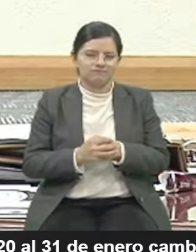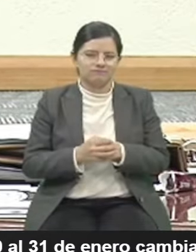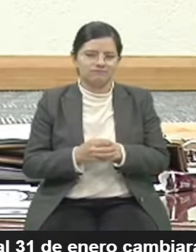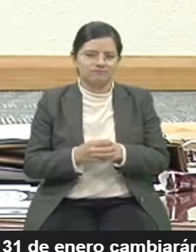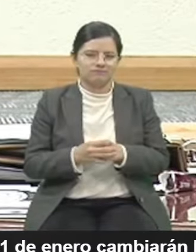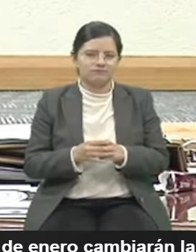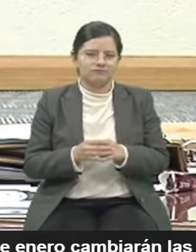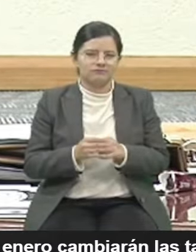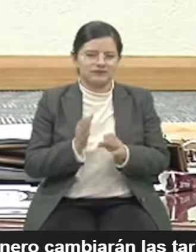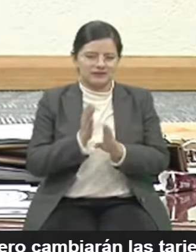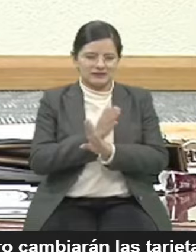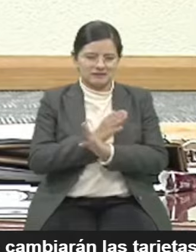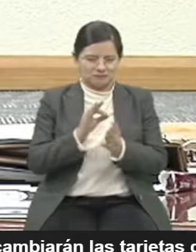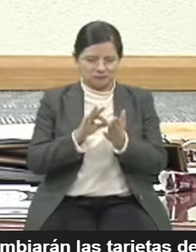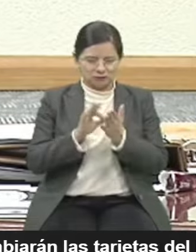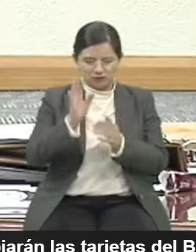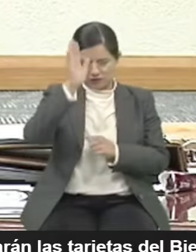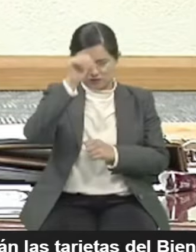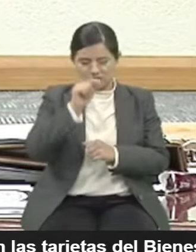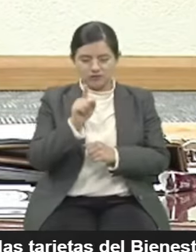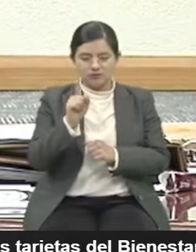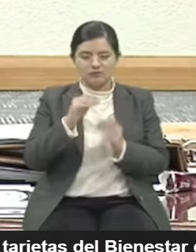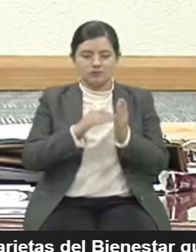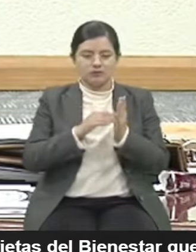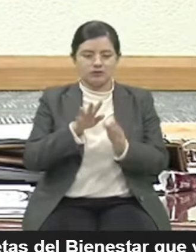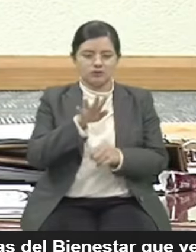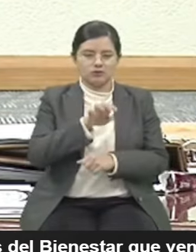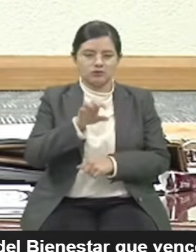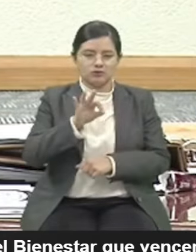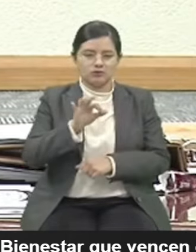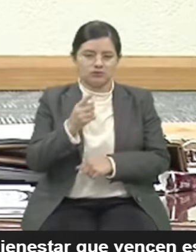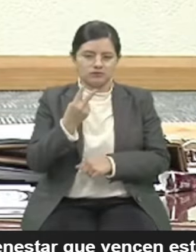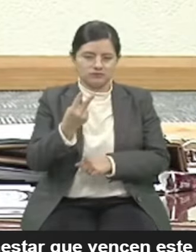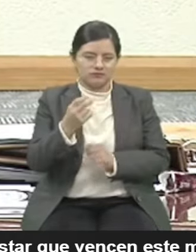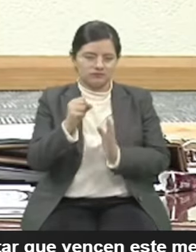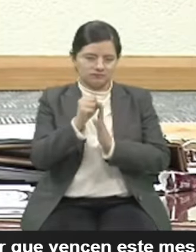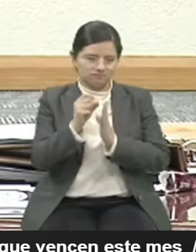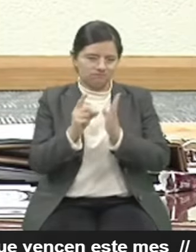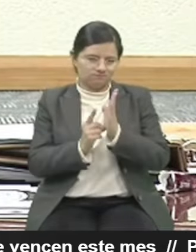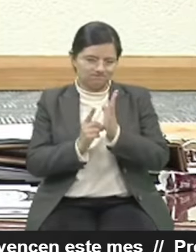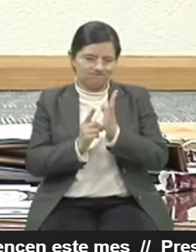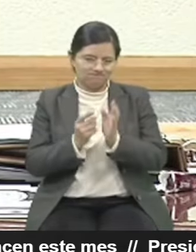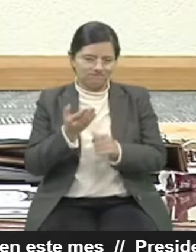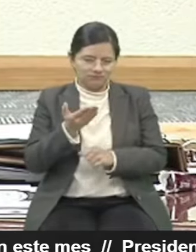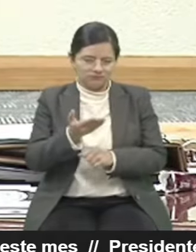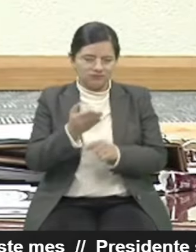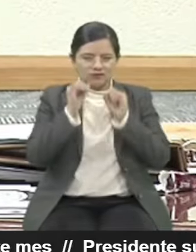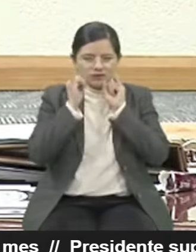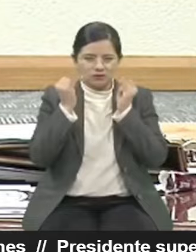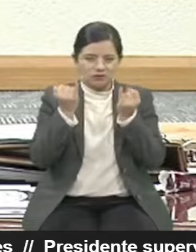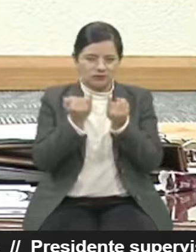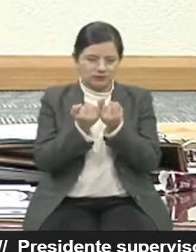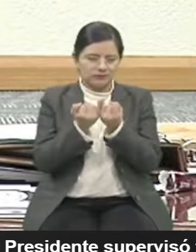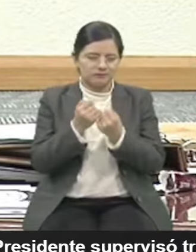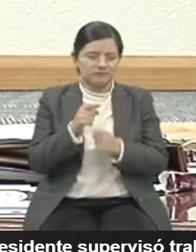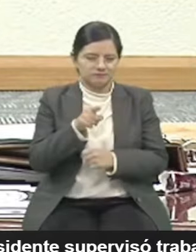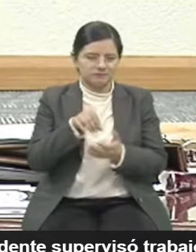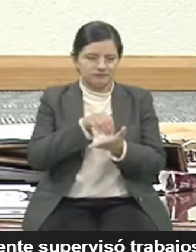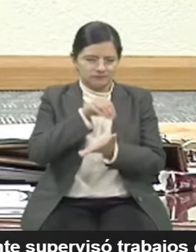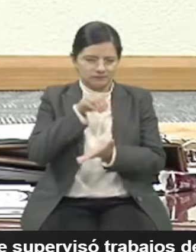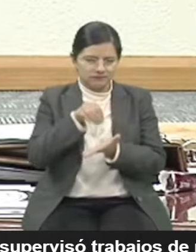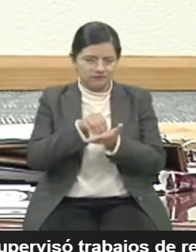una punto anterior que 1442 solicitudes se han recibido en todas nuestras juntas ejecutivas y